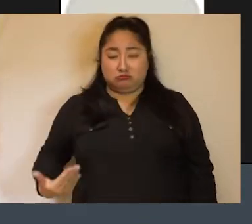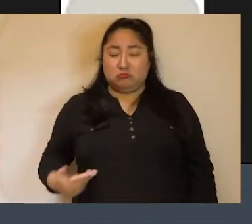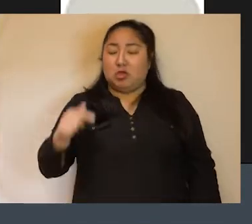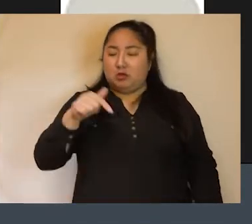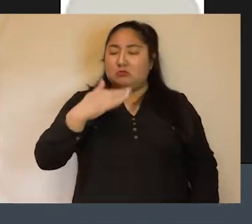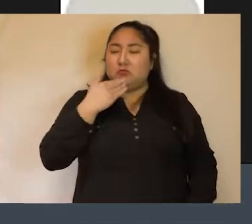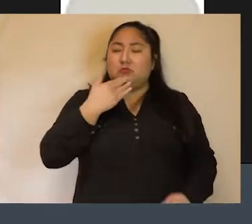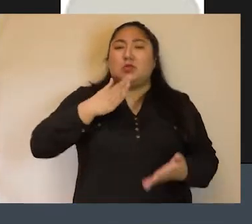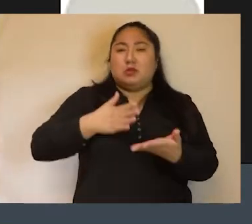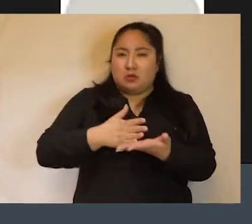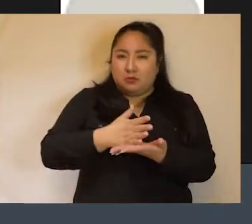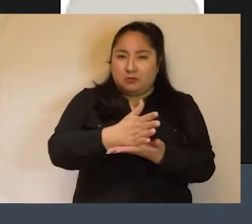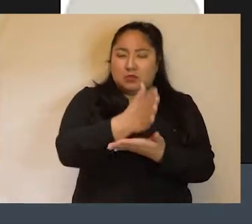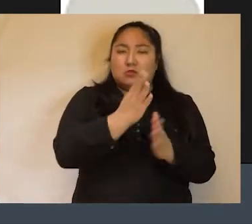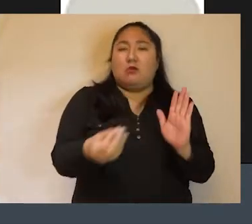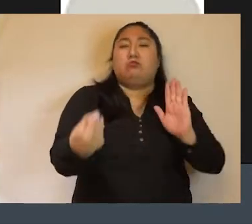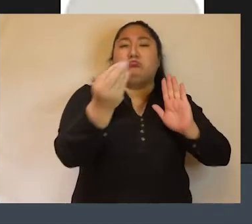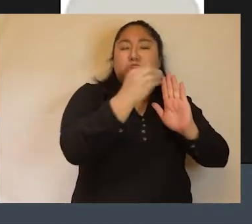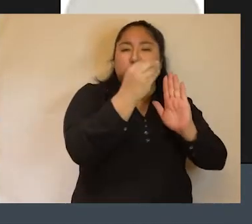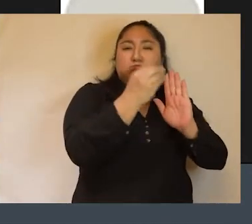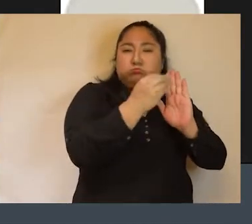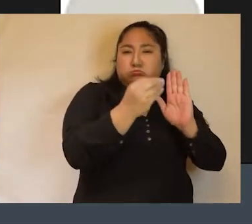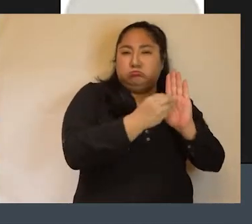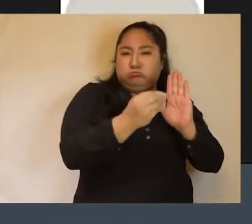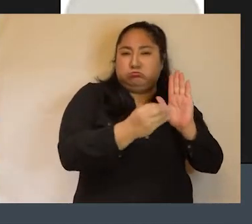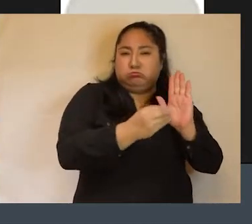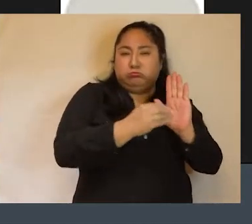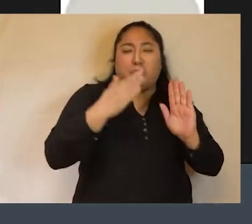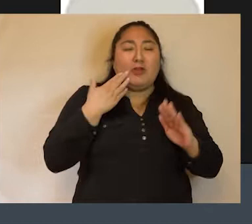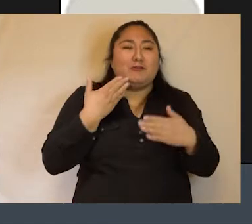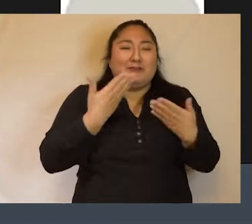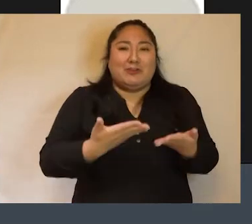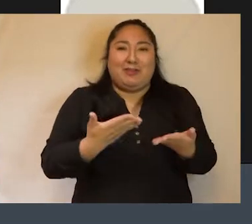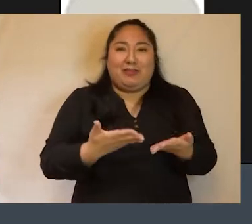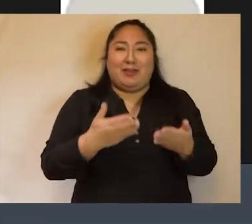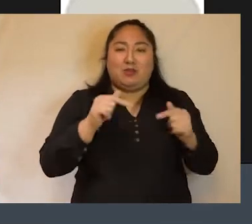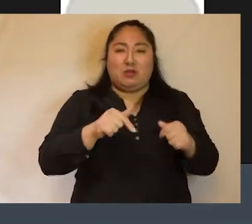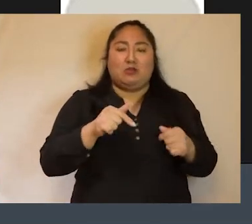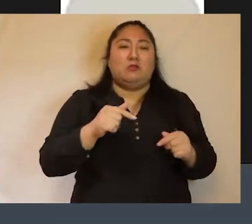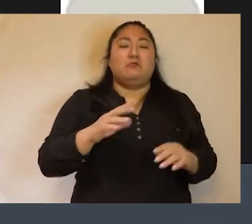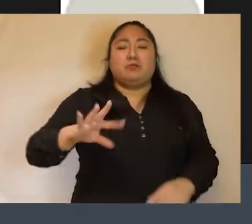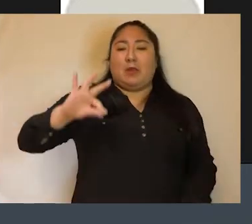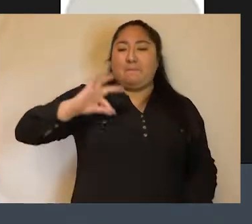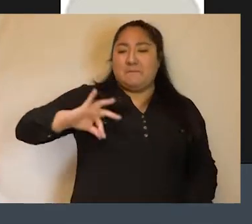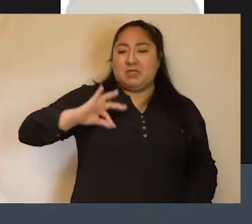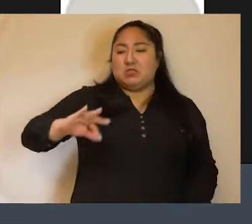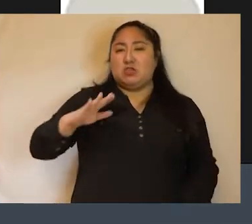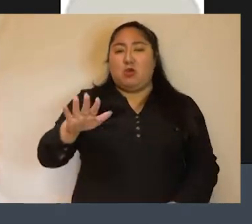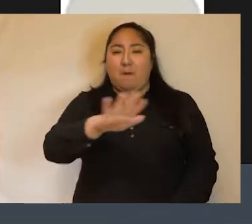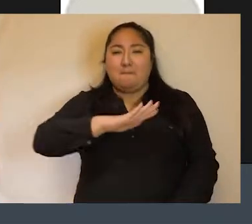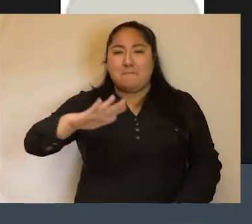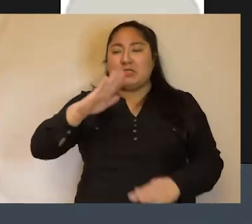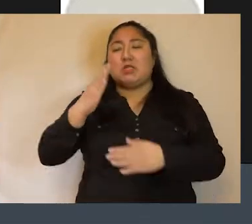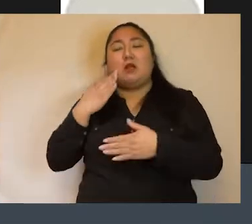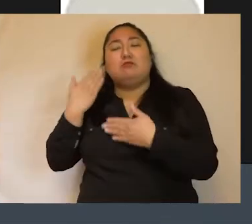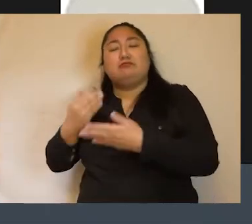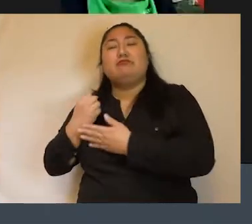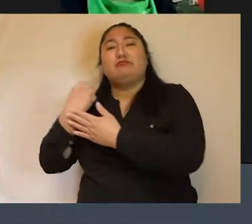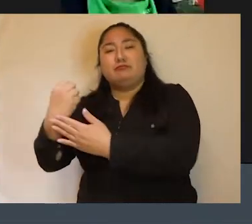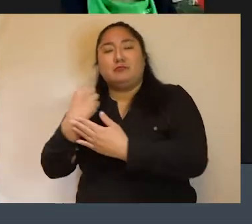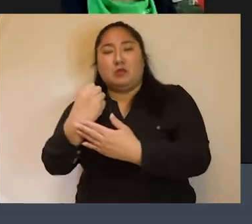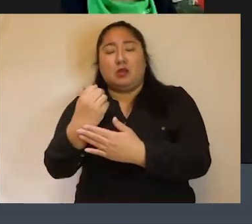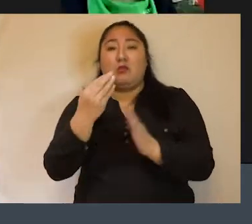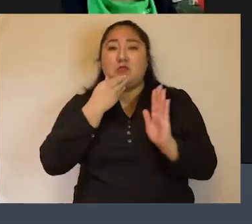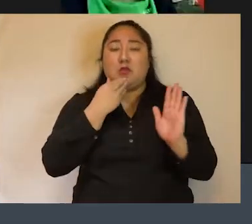Bachelet comenzó, ¿cierto?, a agregar un pilar solidario a este sistema, una pensión básica solidaria,